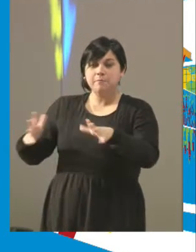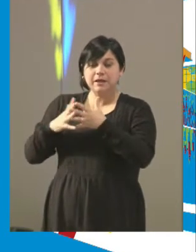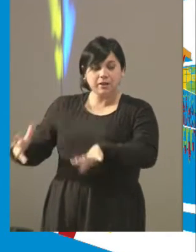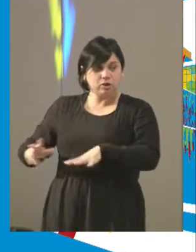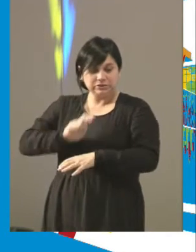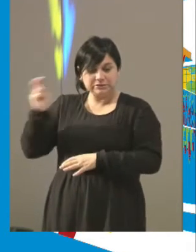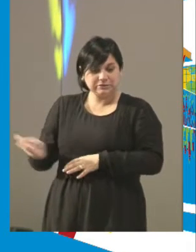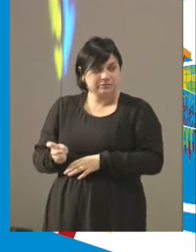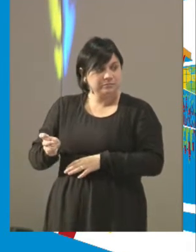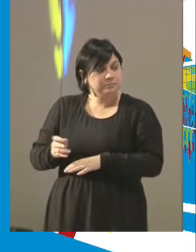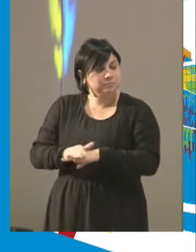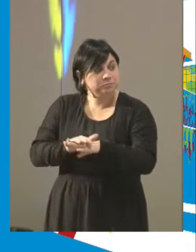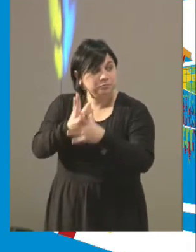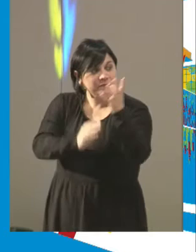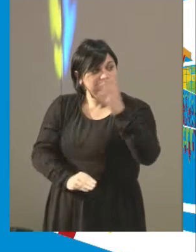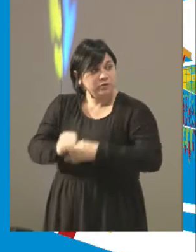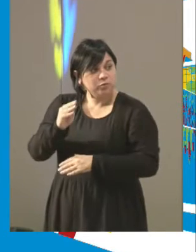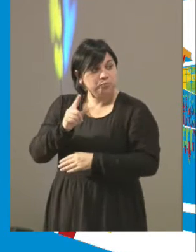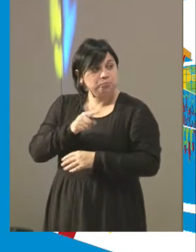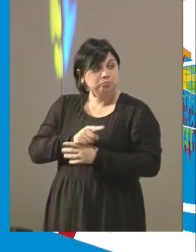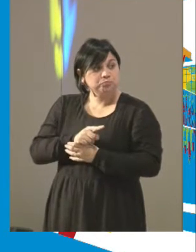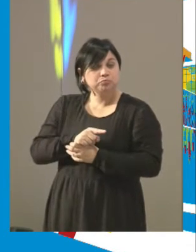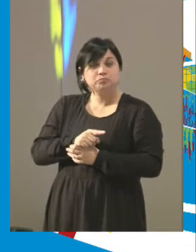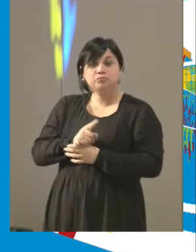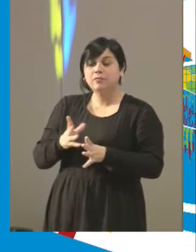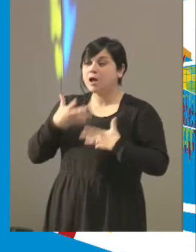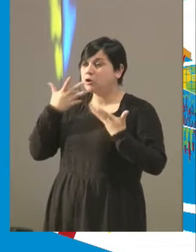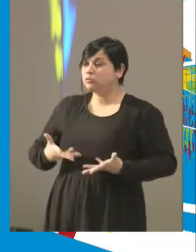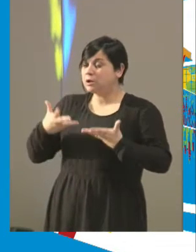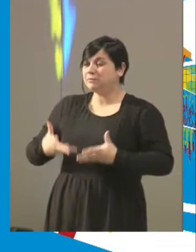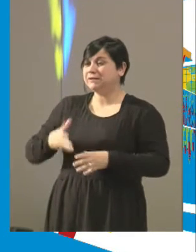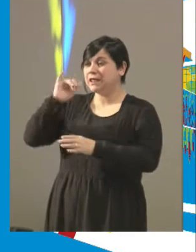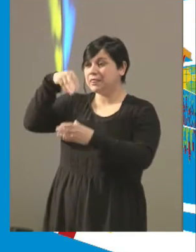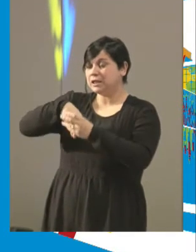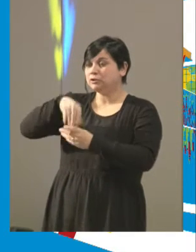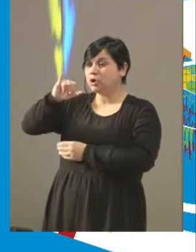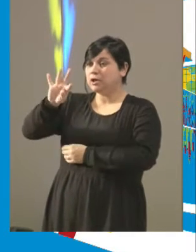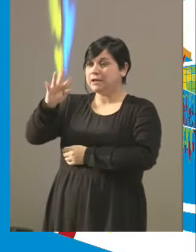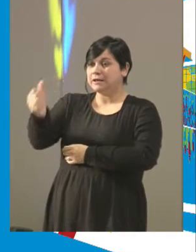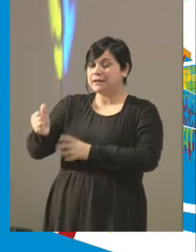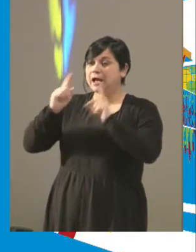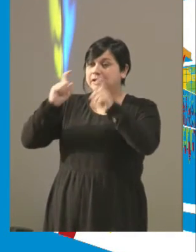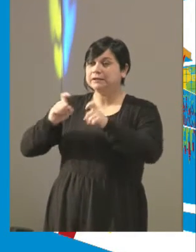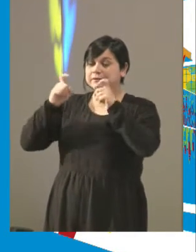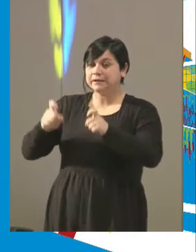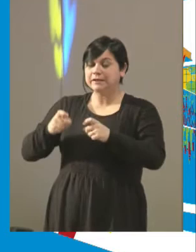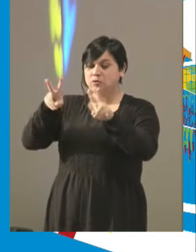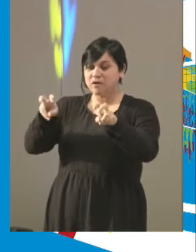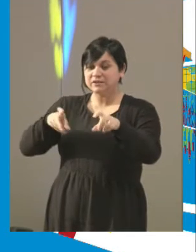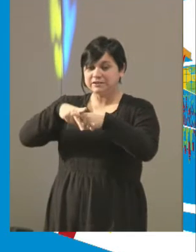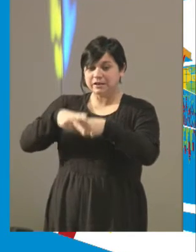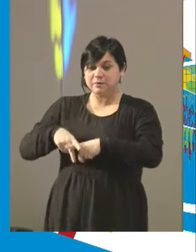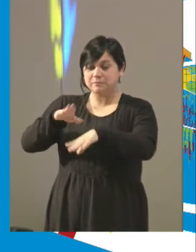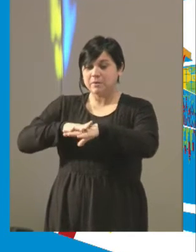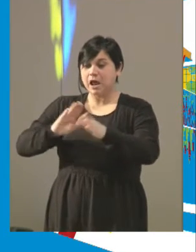inteligencia artificial. Actualmente lidera el grupo de sistema de información dentro de ITA, intentando dotar a las empresas de nuevas herramientas que permitan resolver